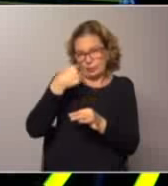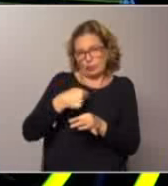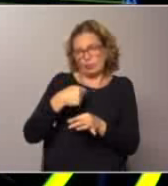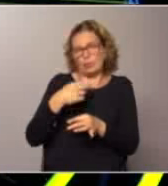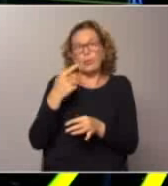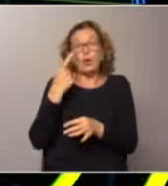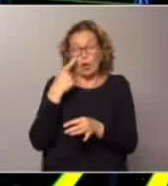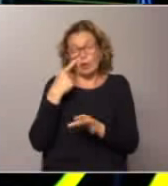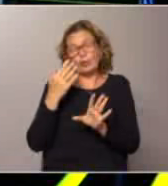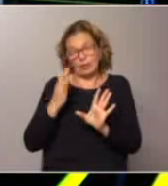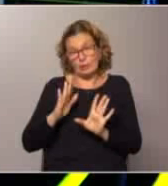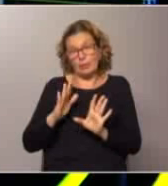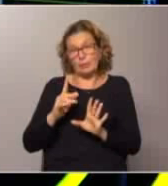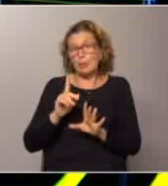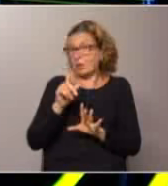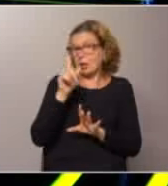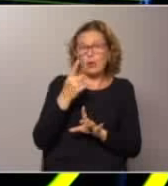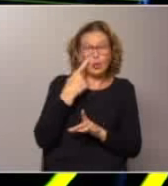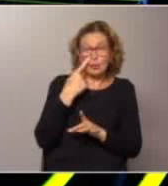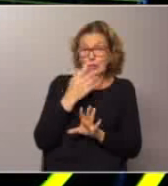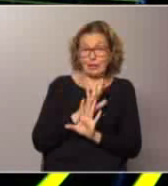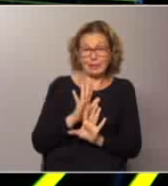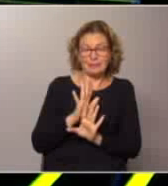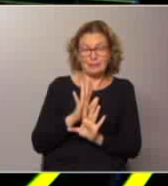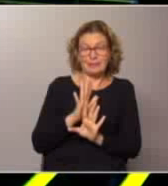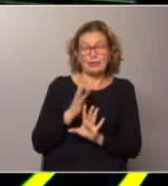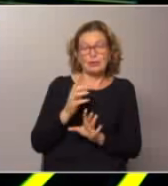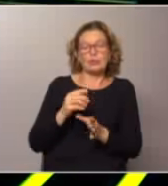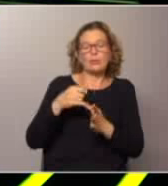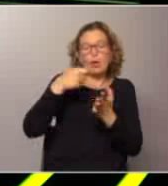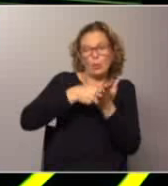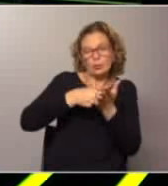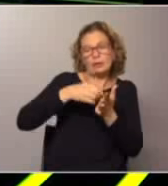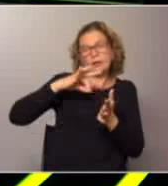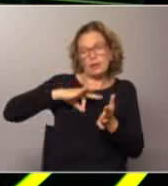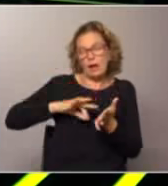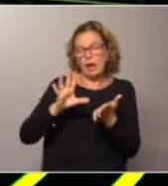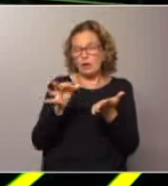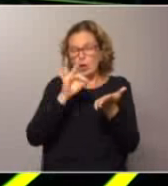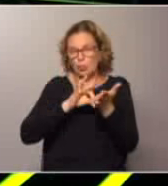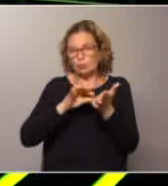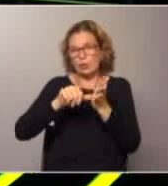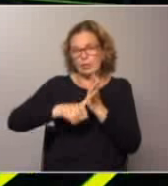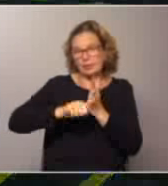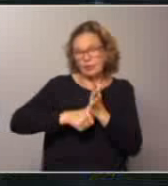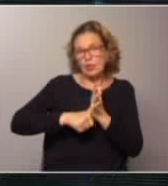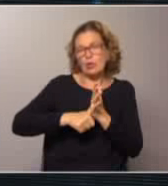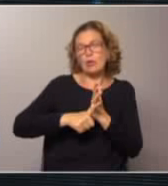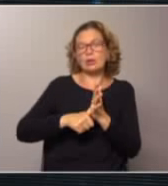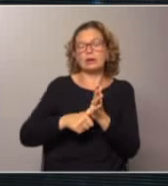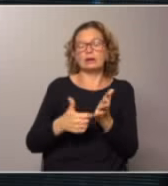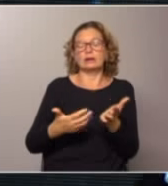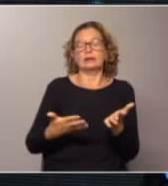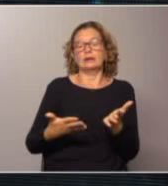conocido pero para el norte no era entonces se vino ajustes de salarios ajuste de pensiones o de jubilaciones como le decimos